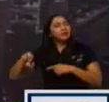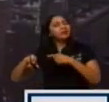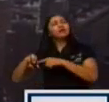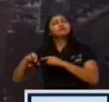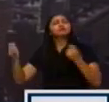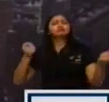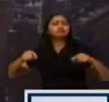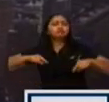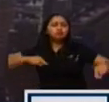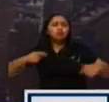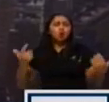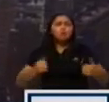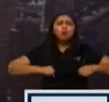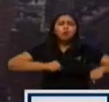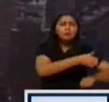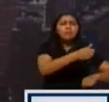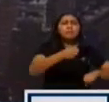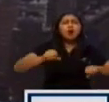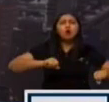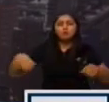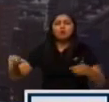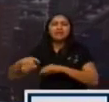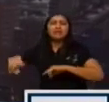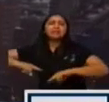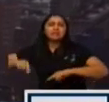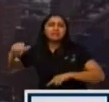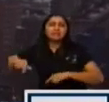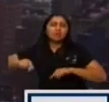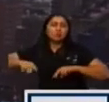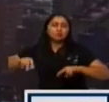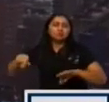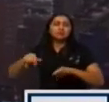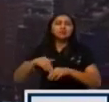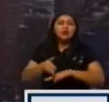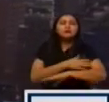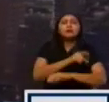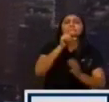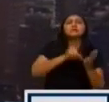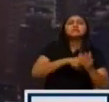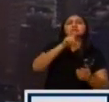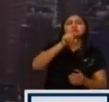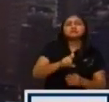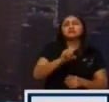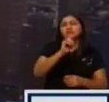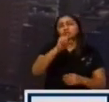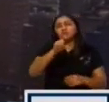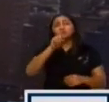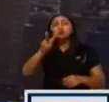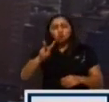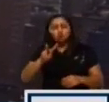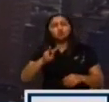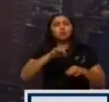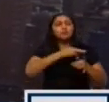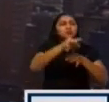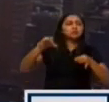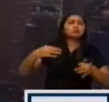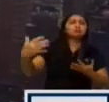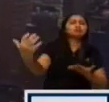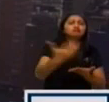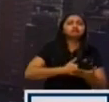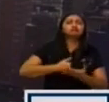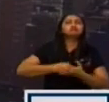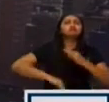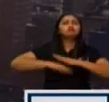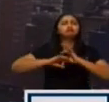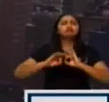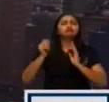del Sisben y, según la entidad, hasta el momento 1.062 municipios han logrado terminar los procesos de recolección de información. Las